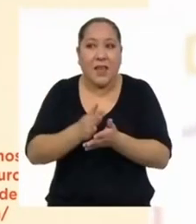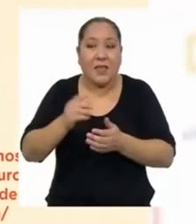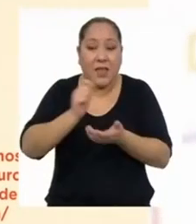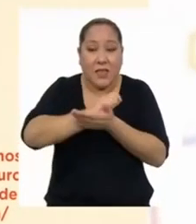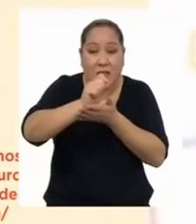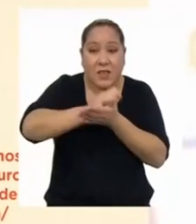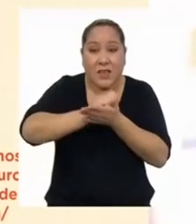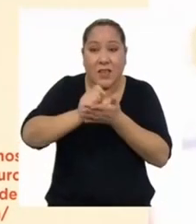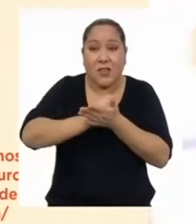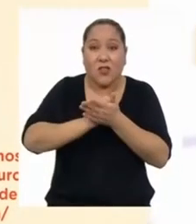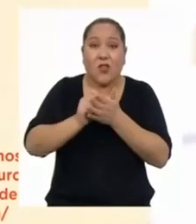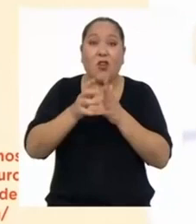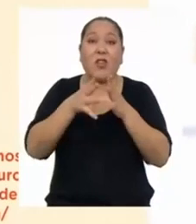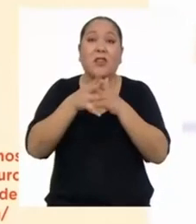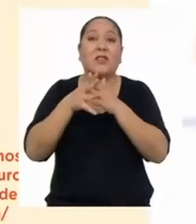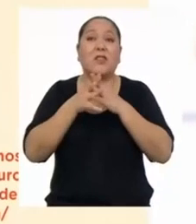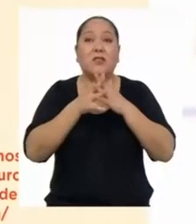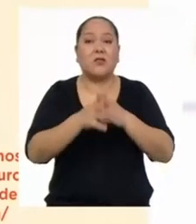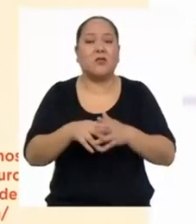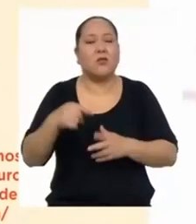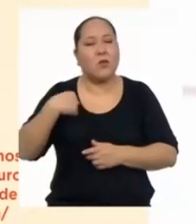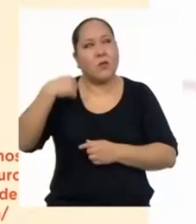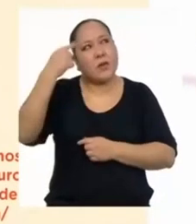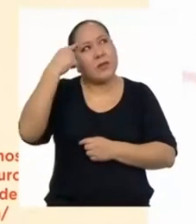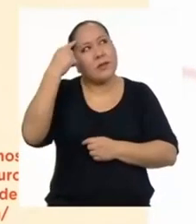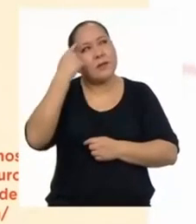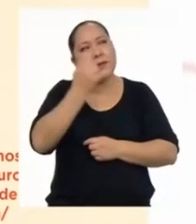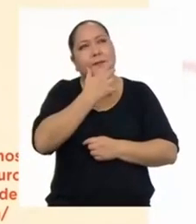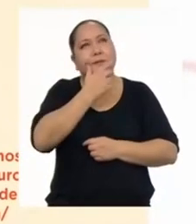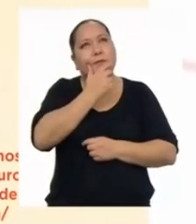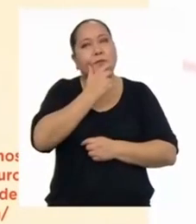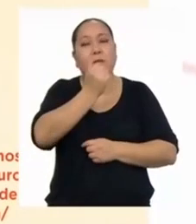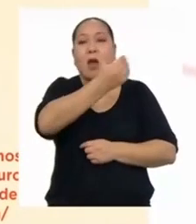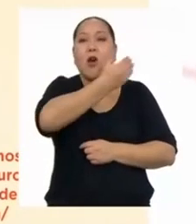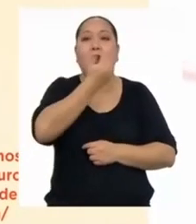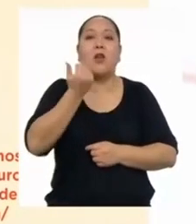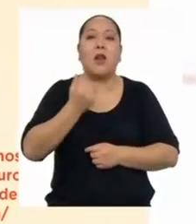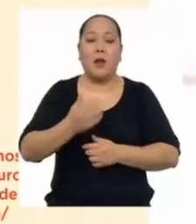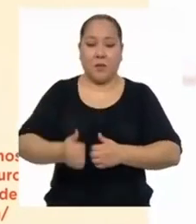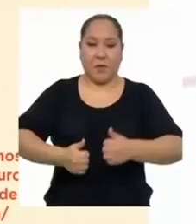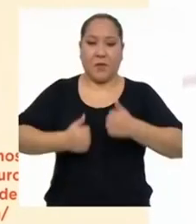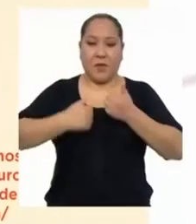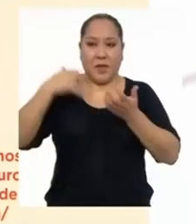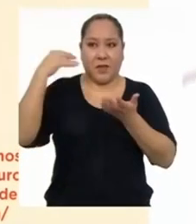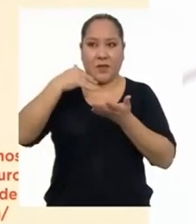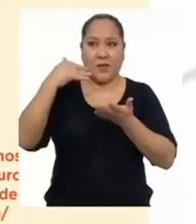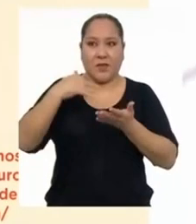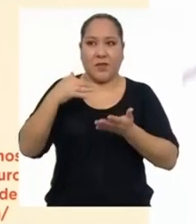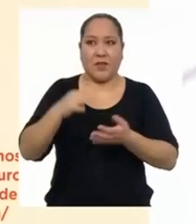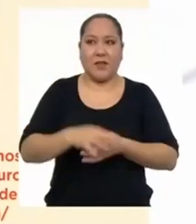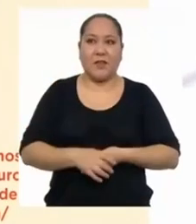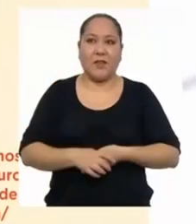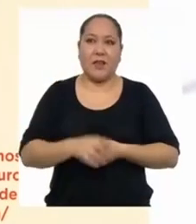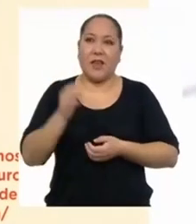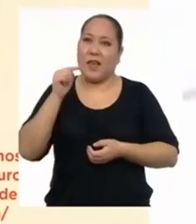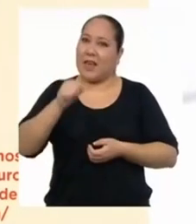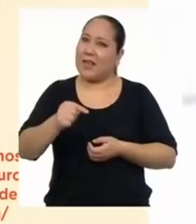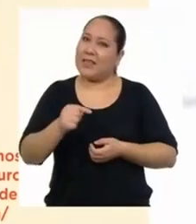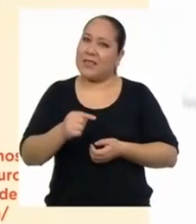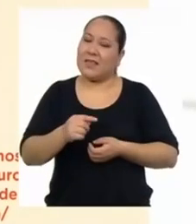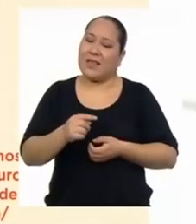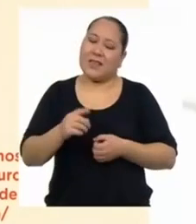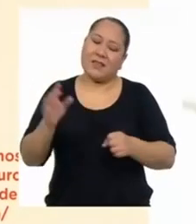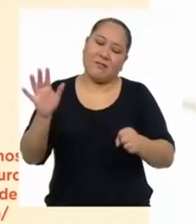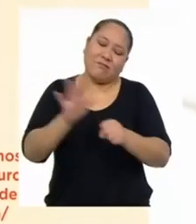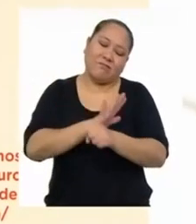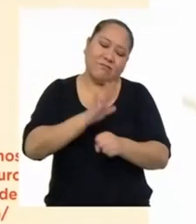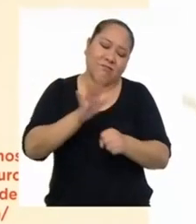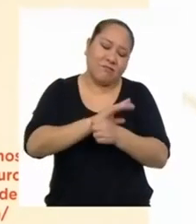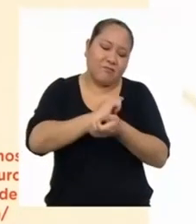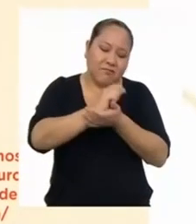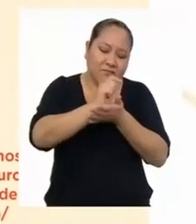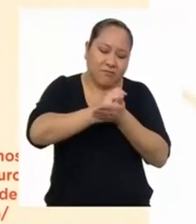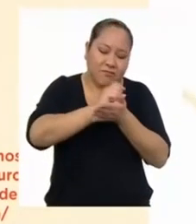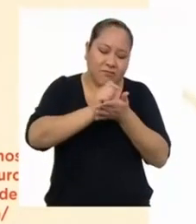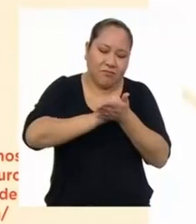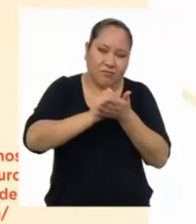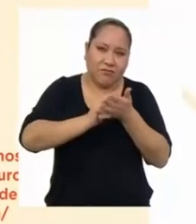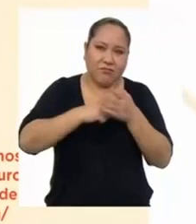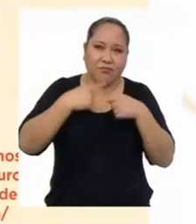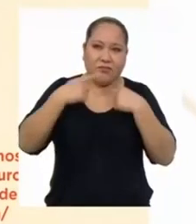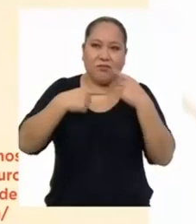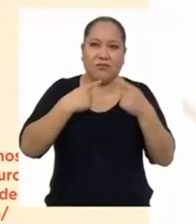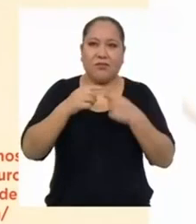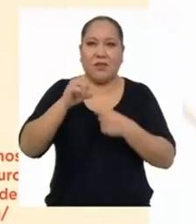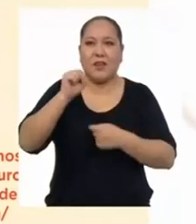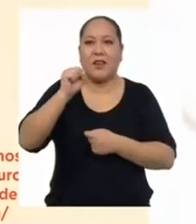pensé seriamente en mejorar mi vida por el estudio. Sigue una historia llena de episodios que no creo que venga al caso continuar. Sangama, mi